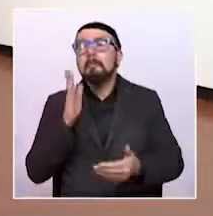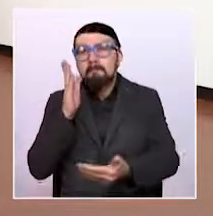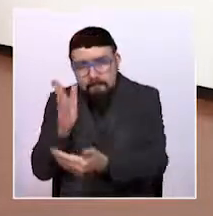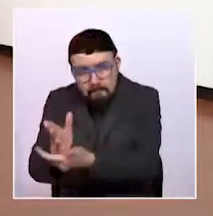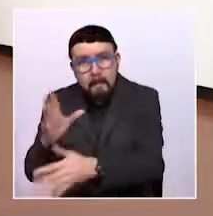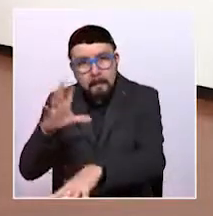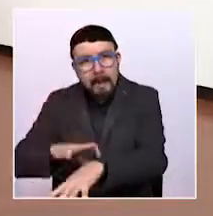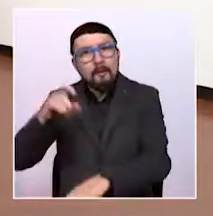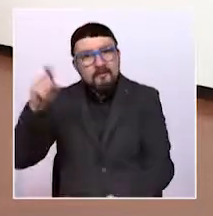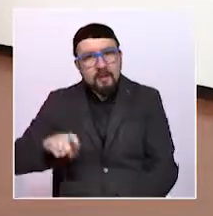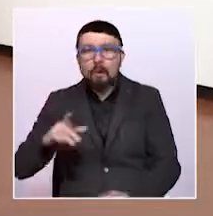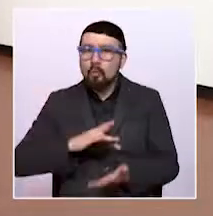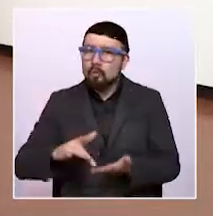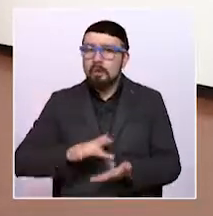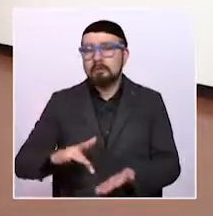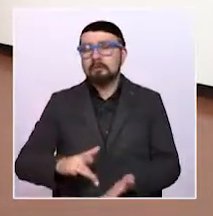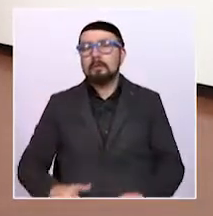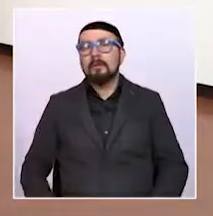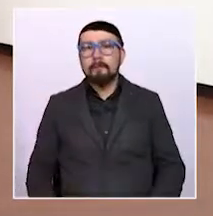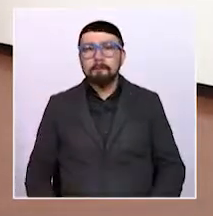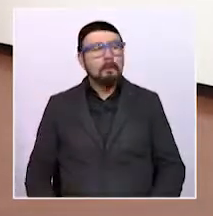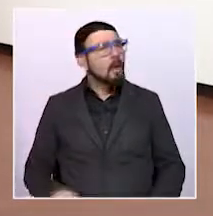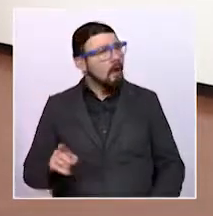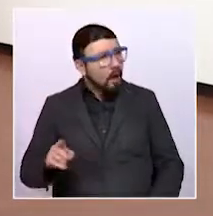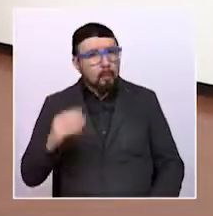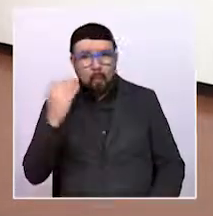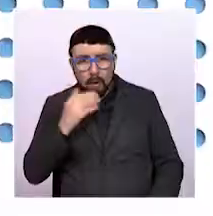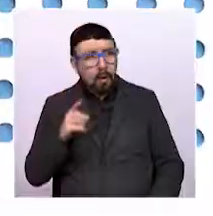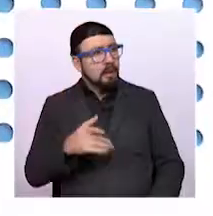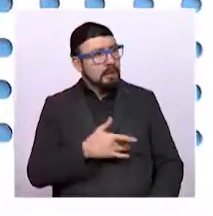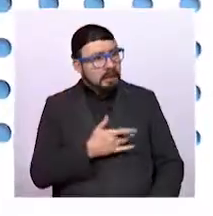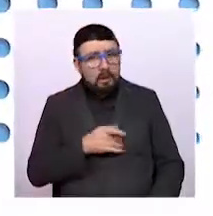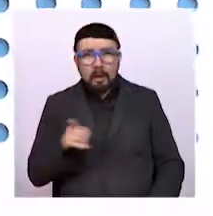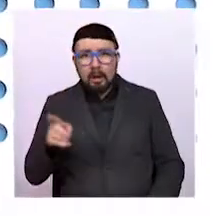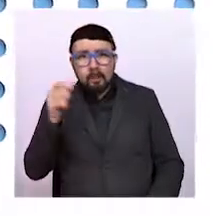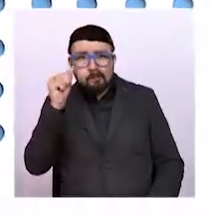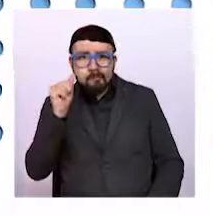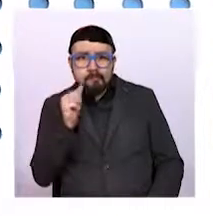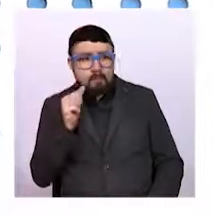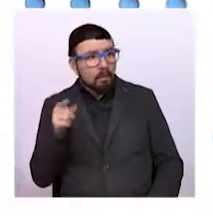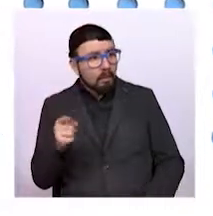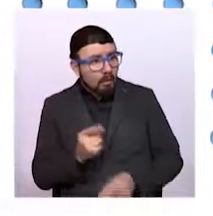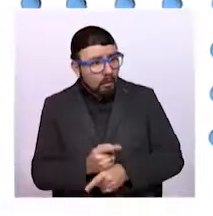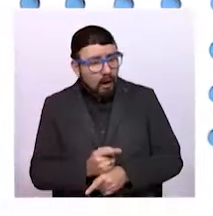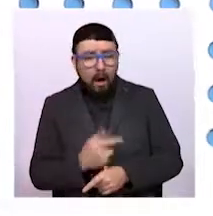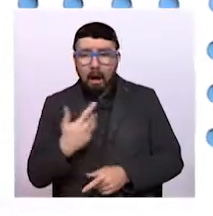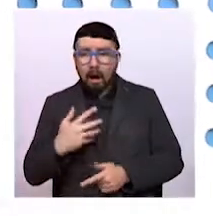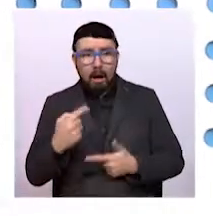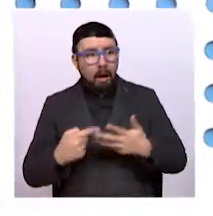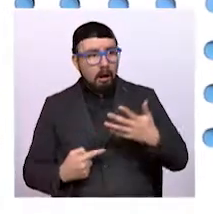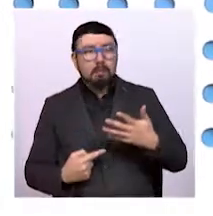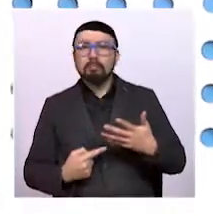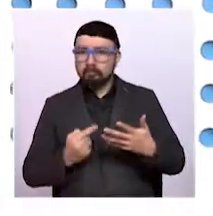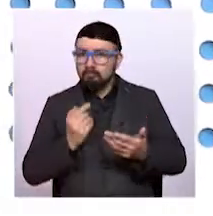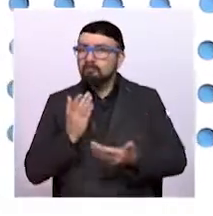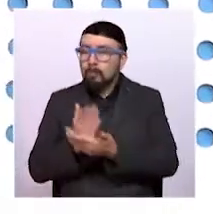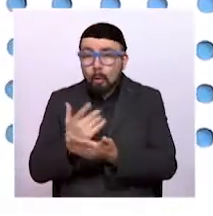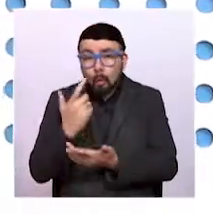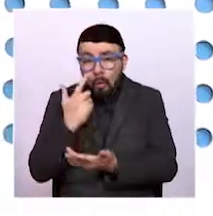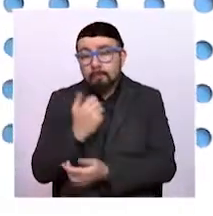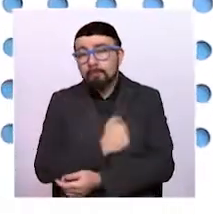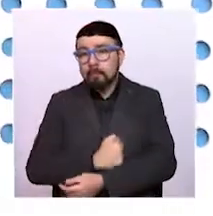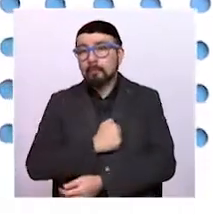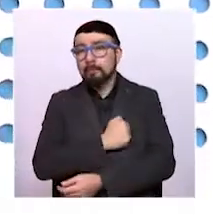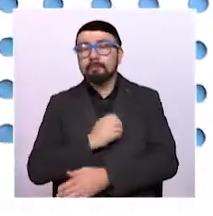mujeres que tengan estos estos síntomas para que estén muy alertas vamos a ir a otro corte de doctora